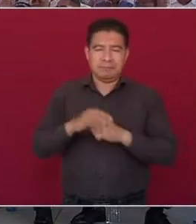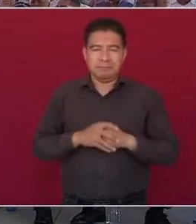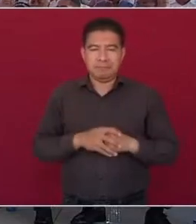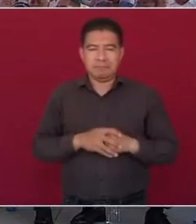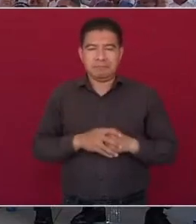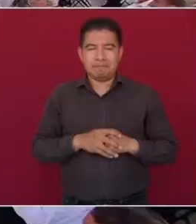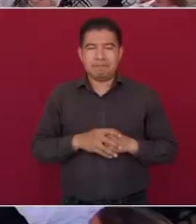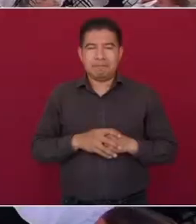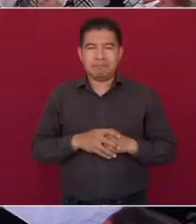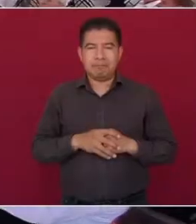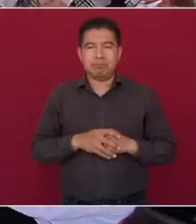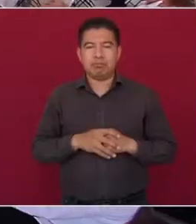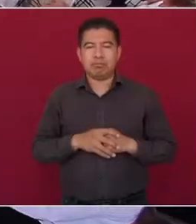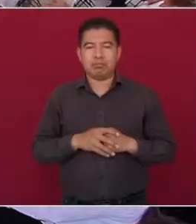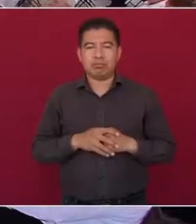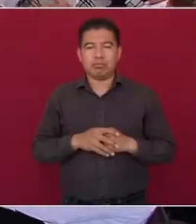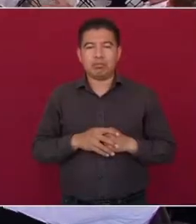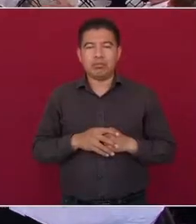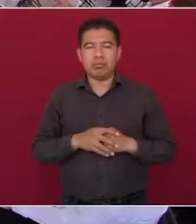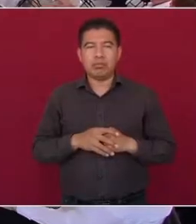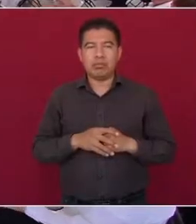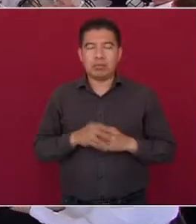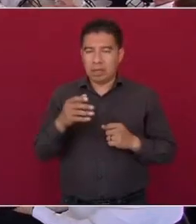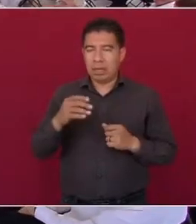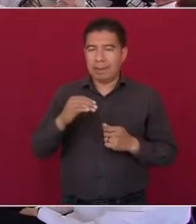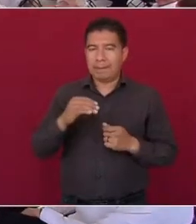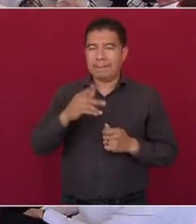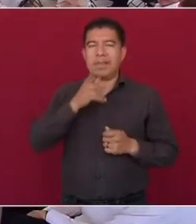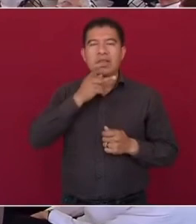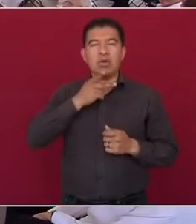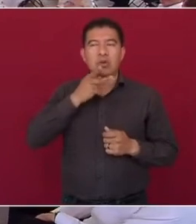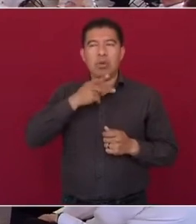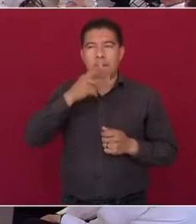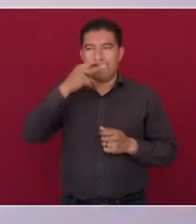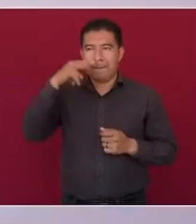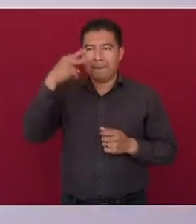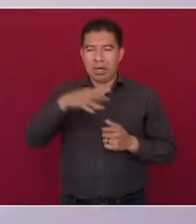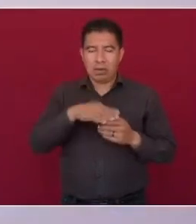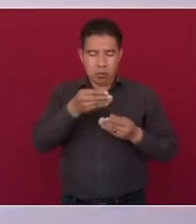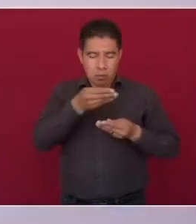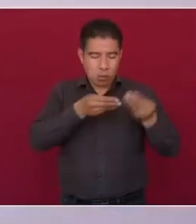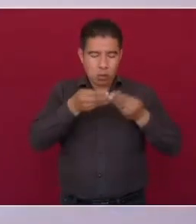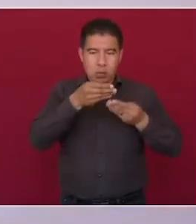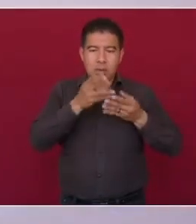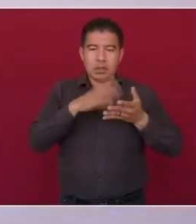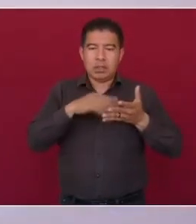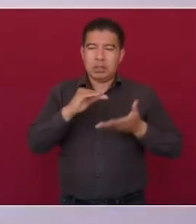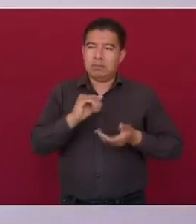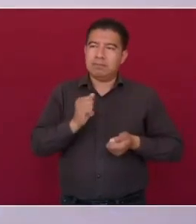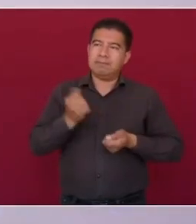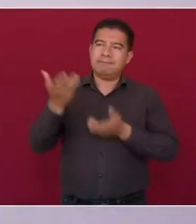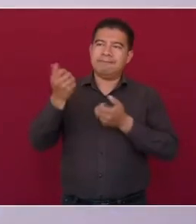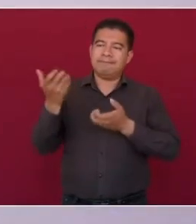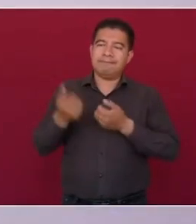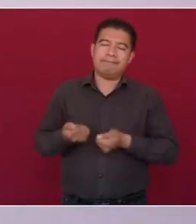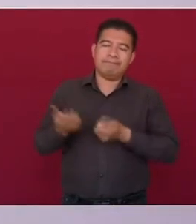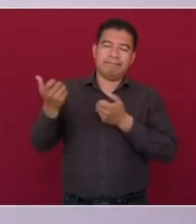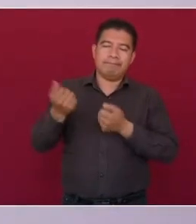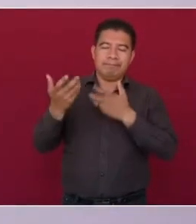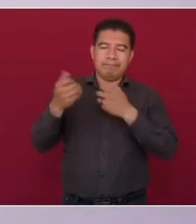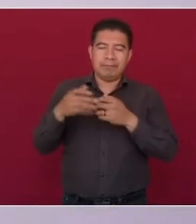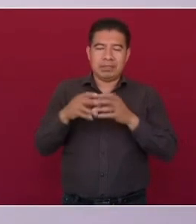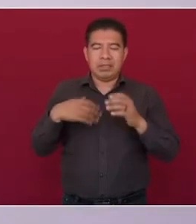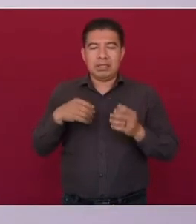El precio de la mezcla mexicana de petróleo de exportación lleva 4 meses por arriba